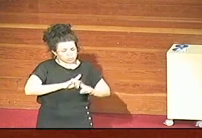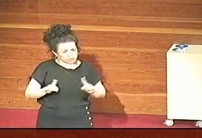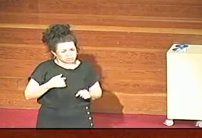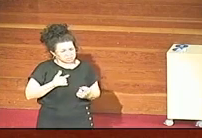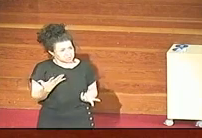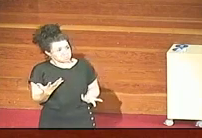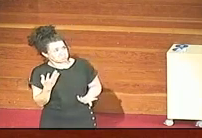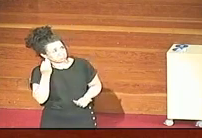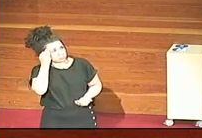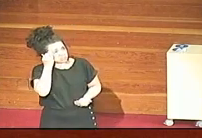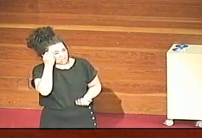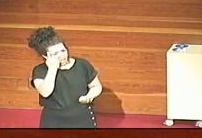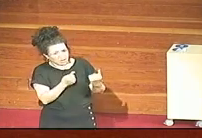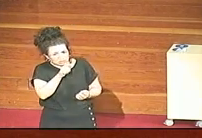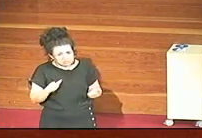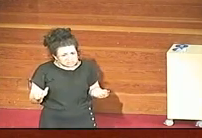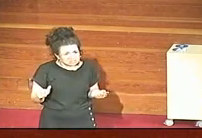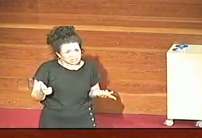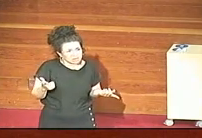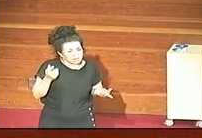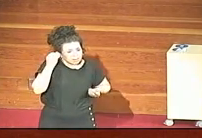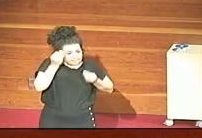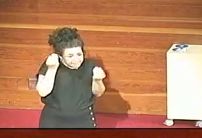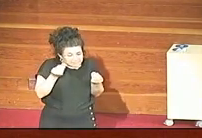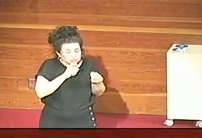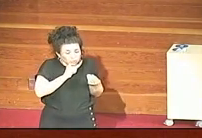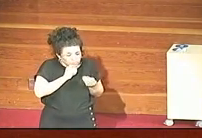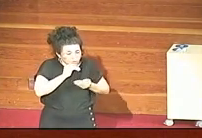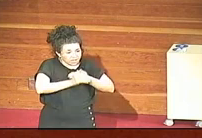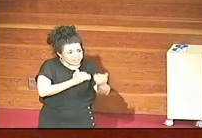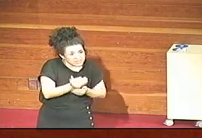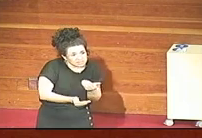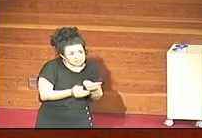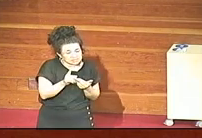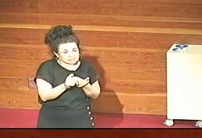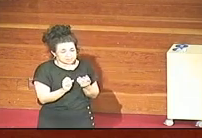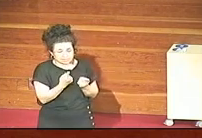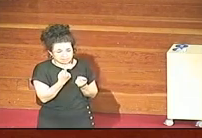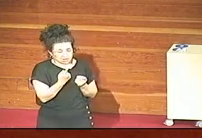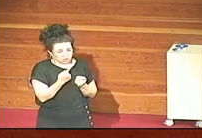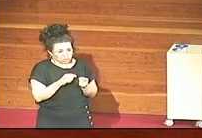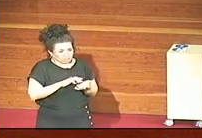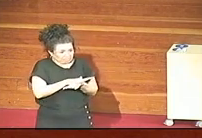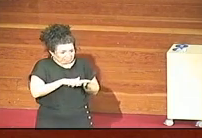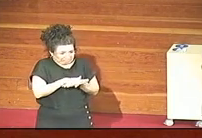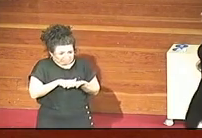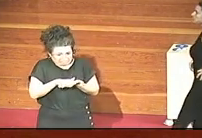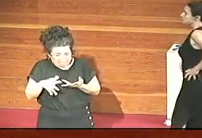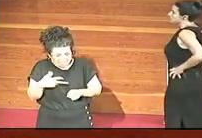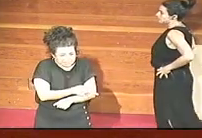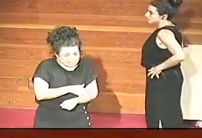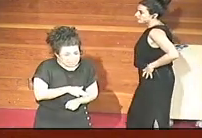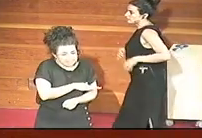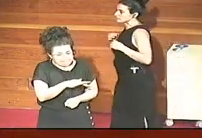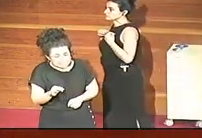alguien estará pensando cómo avanzar en el primero no destruir pero luego cómo ganarlos